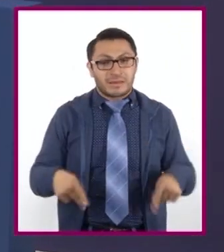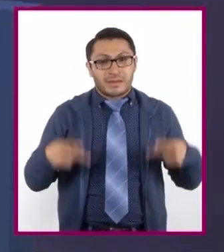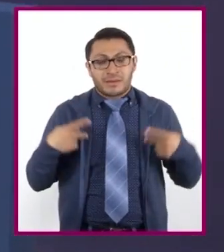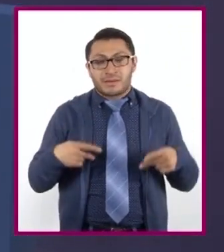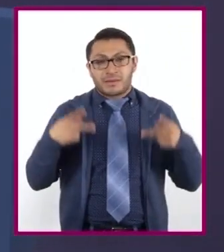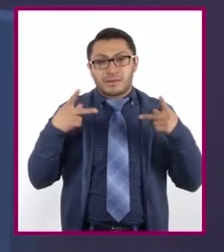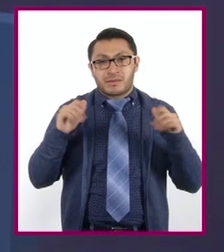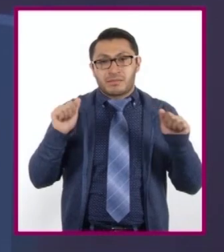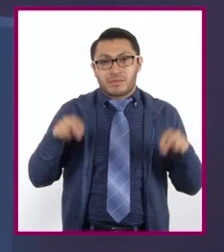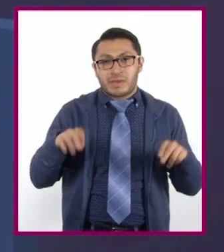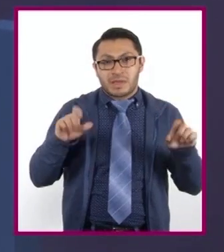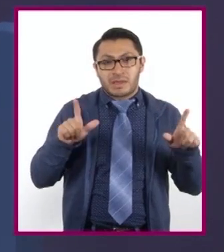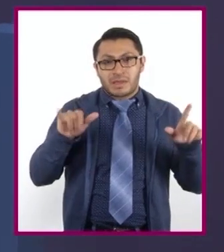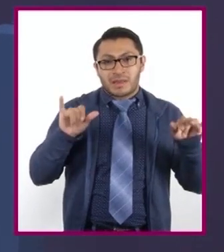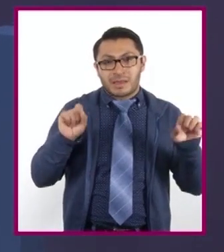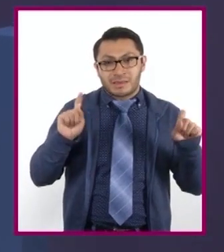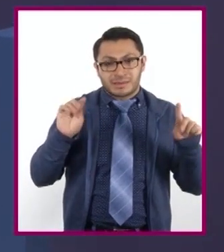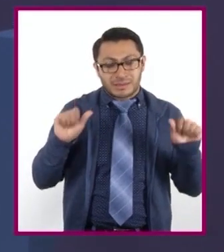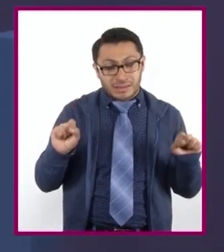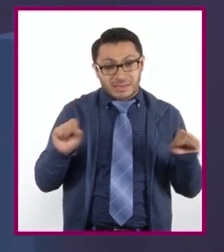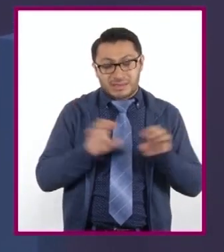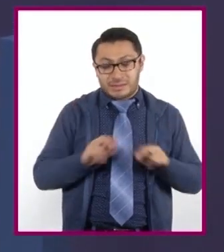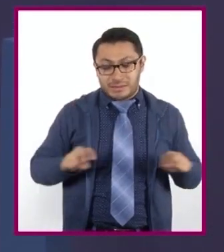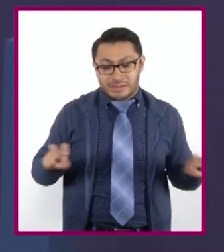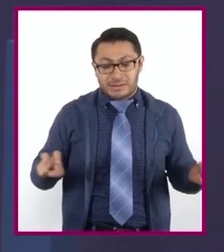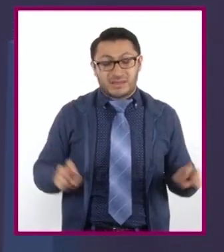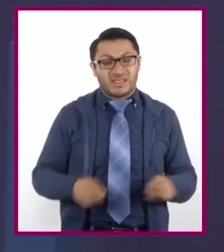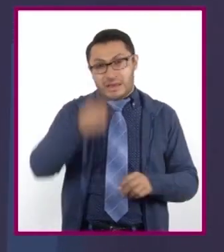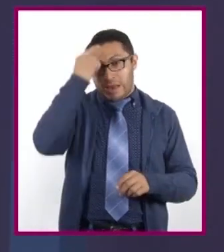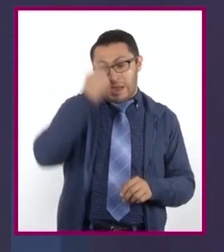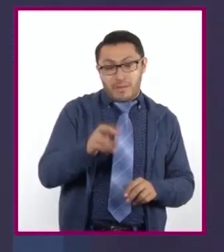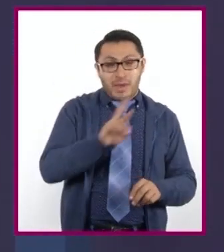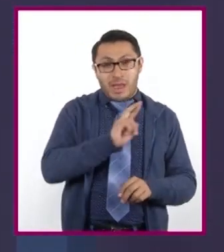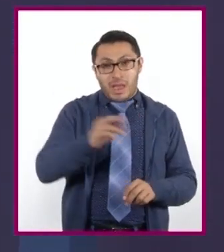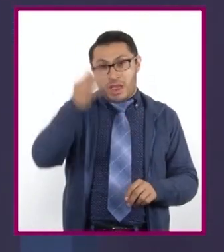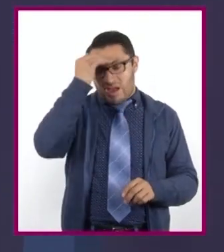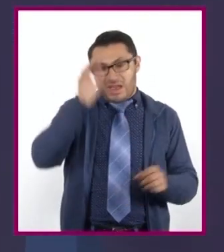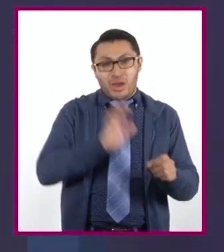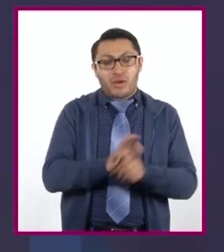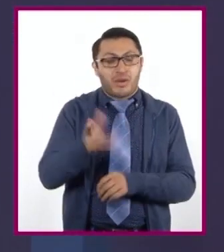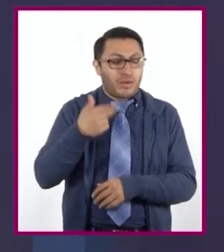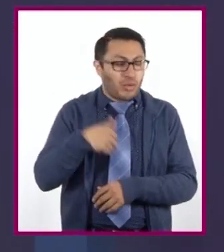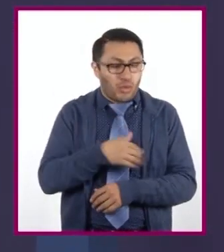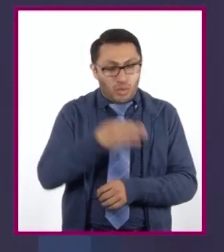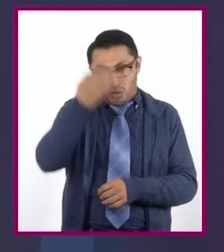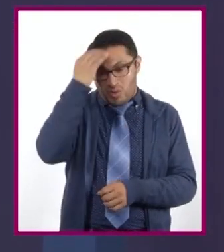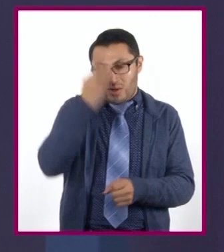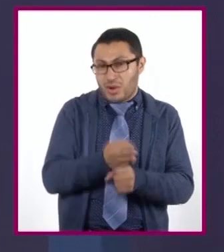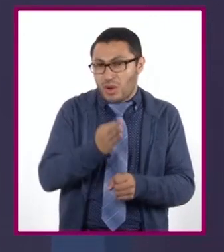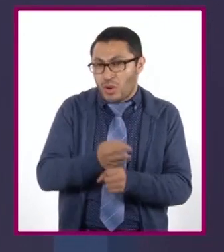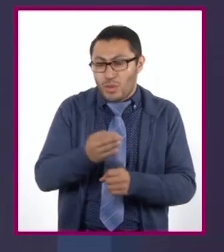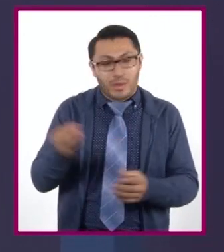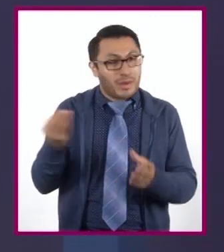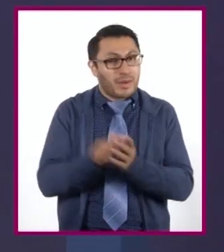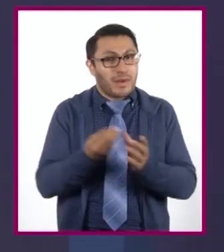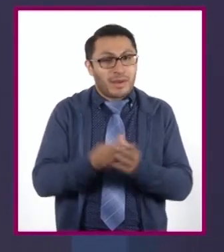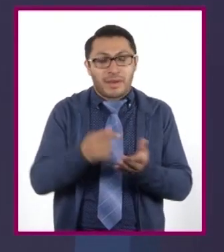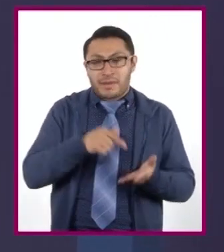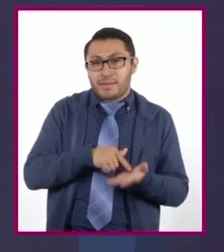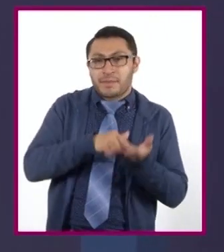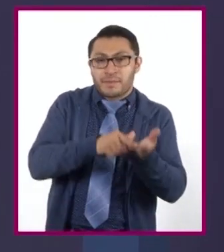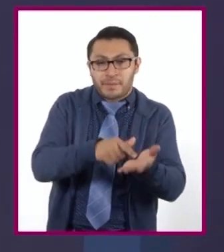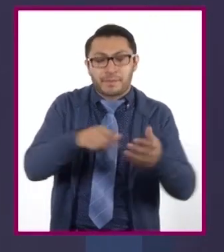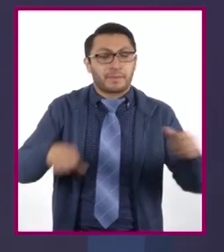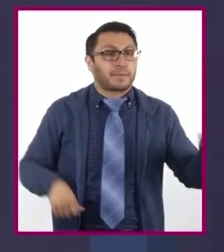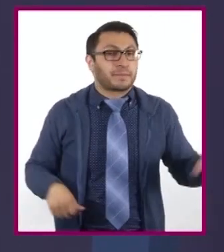panel. Para afianzar y reconocer lo que hemos conocido hasta ahora en la sesión, les propongo una